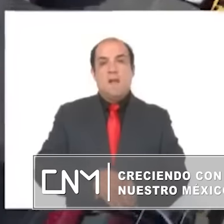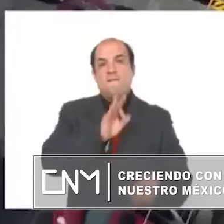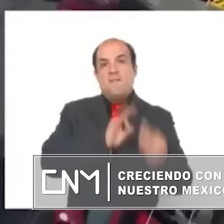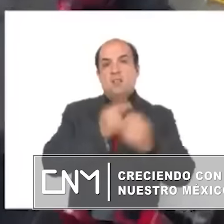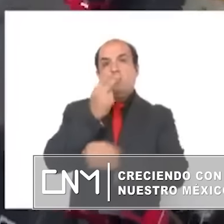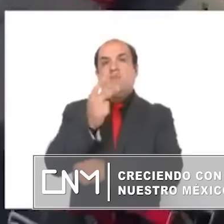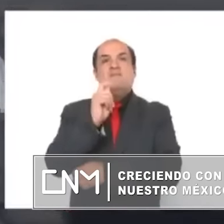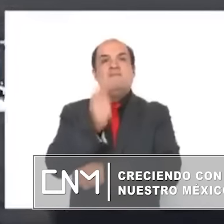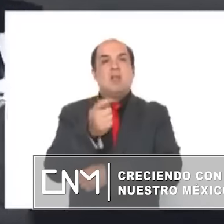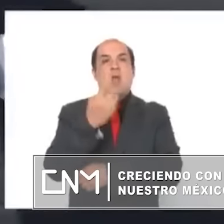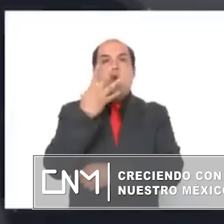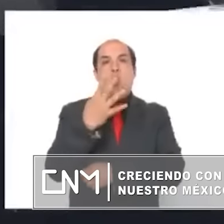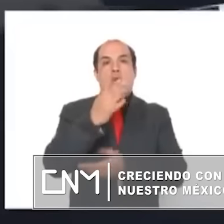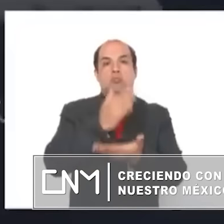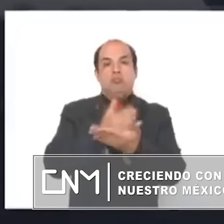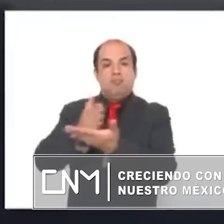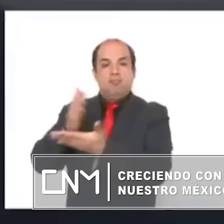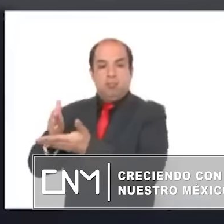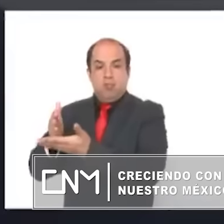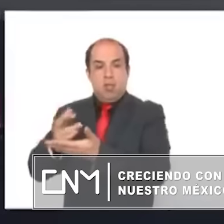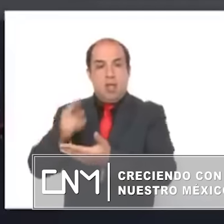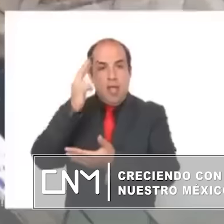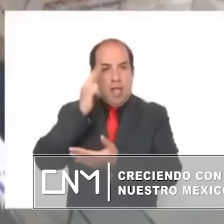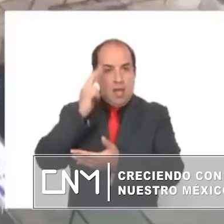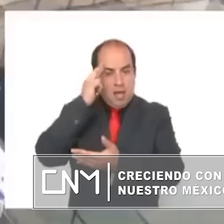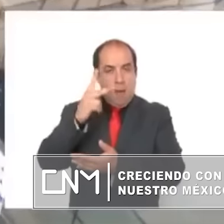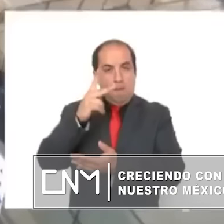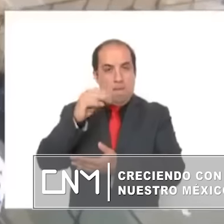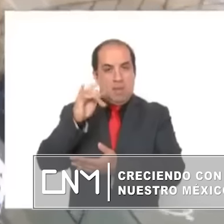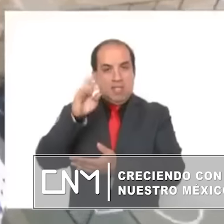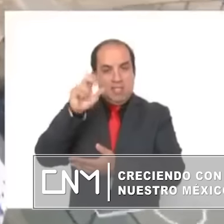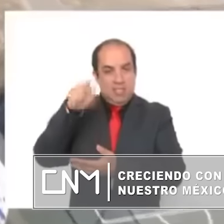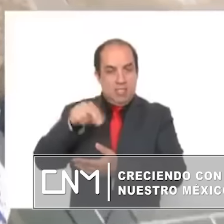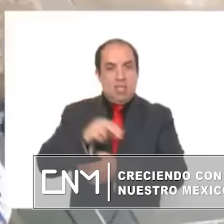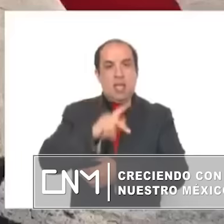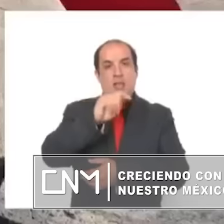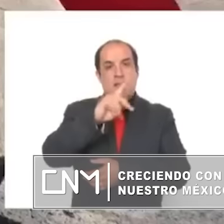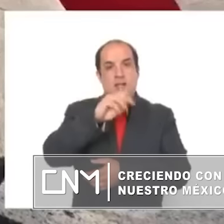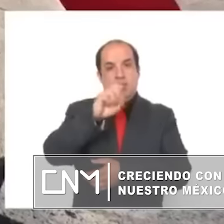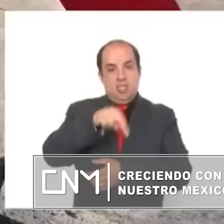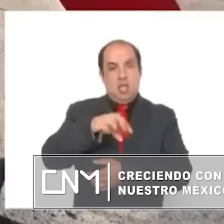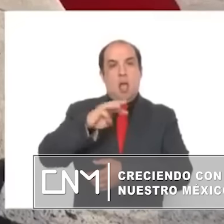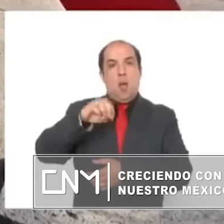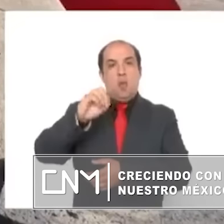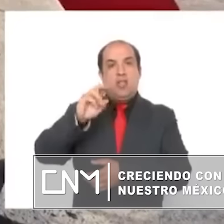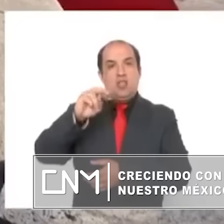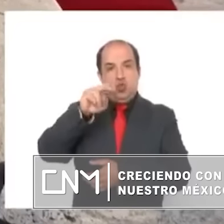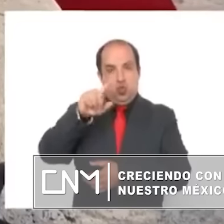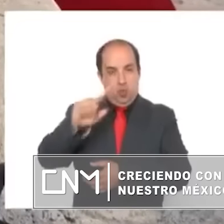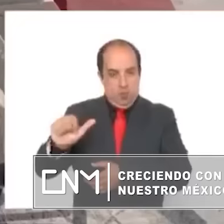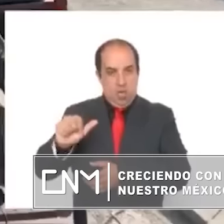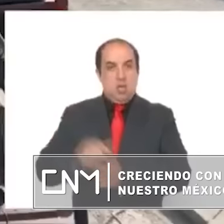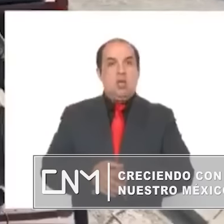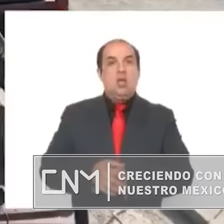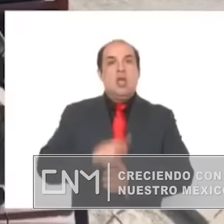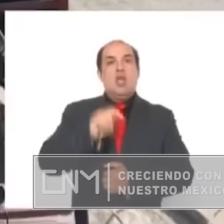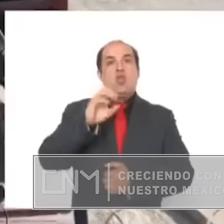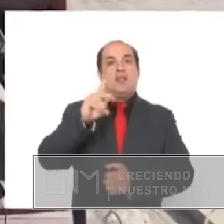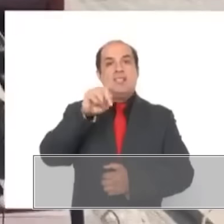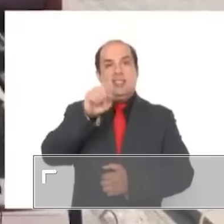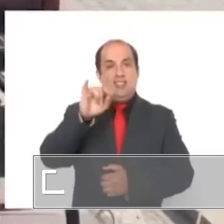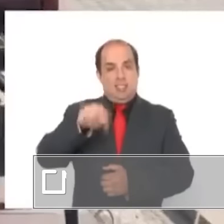estas 4 estaciones, Rey Papatzin, Tepalcatzin, Moctezuma y Topitzin, y